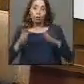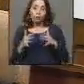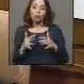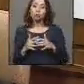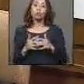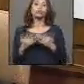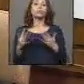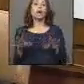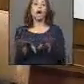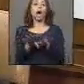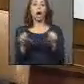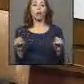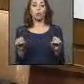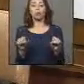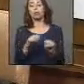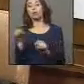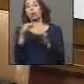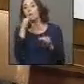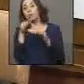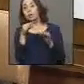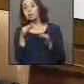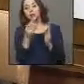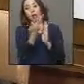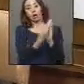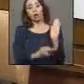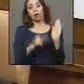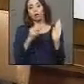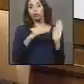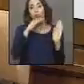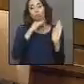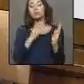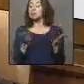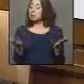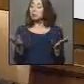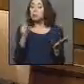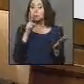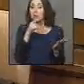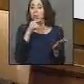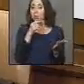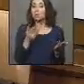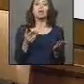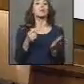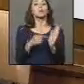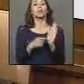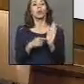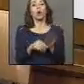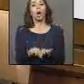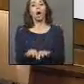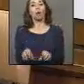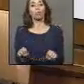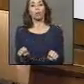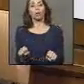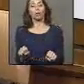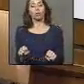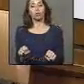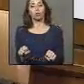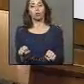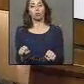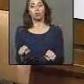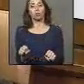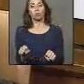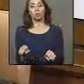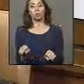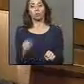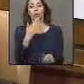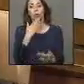Ha llegado a un acuerdo. Podrán decir que puede ser insuficiente, yo no lo pongo en duda, pero es un acuerdo. El